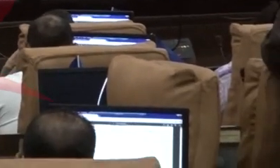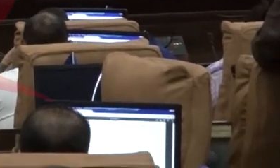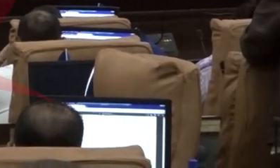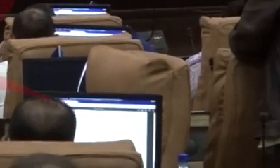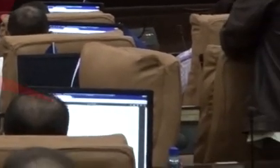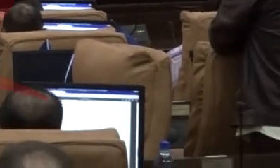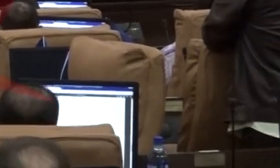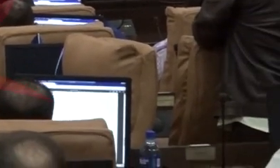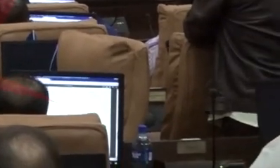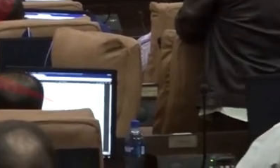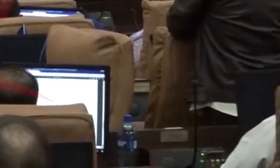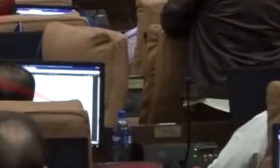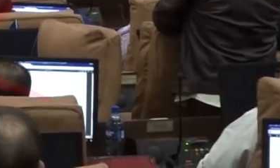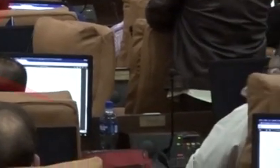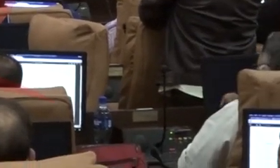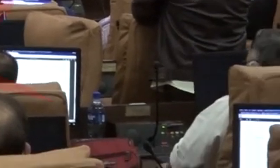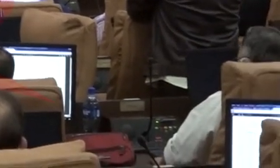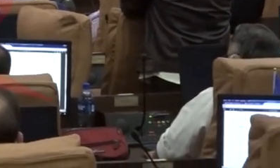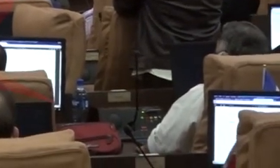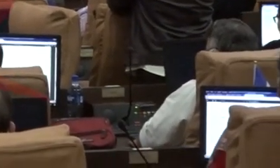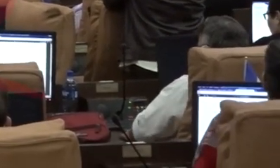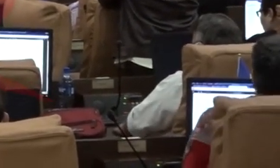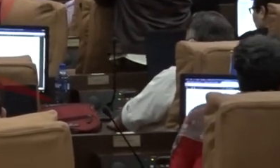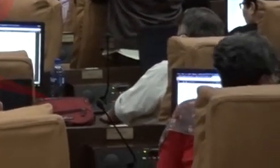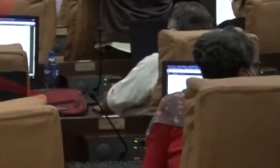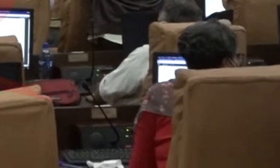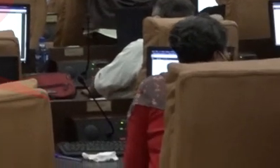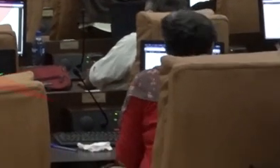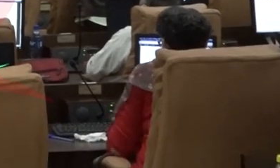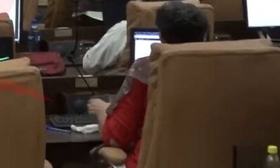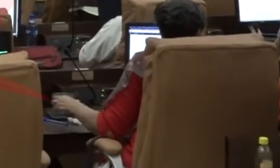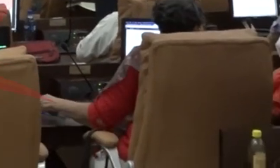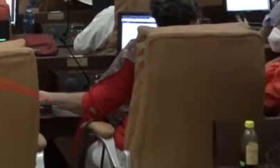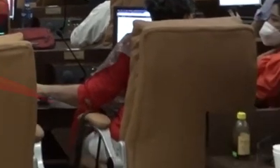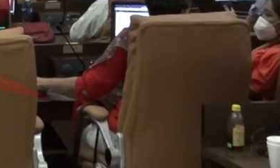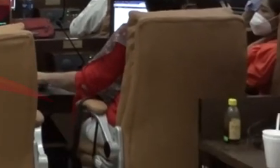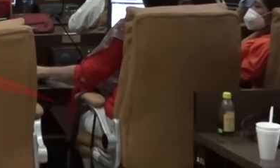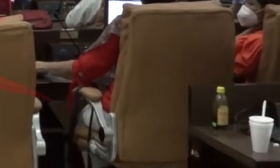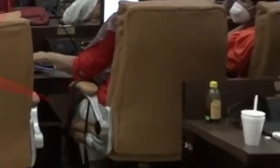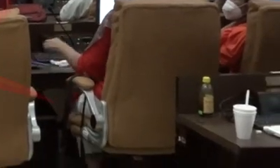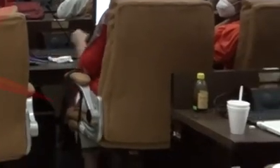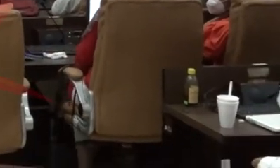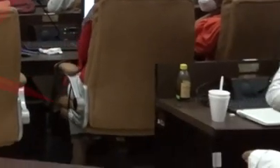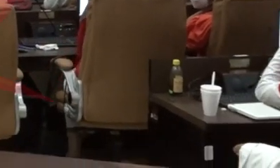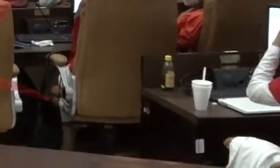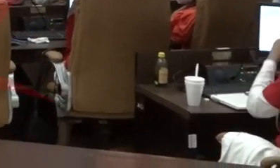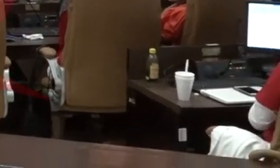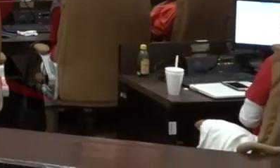la República de Nicaragua y el ordenamiento jurídico de la materia, administran cada